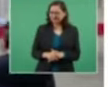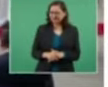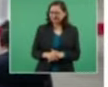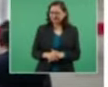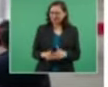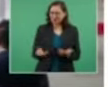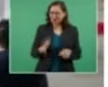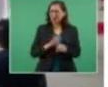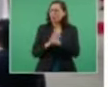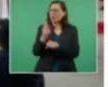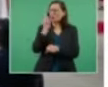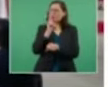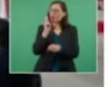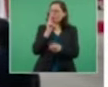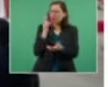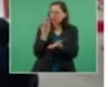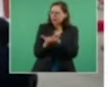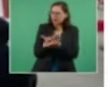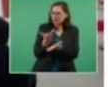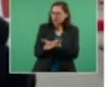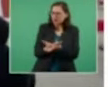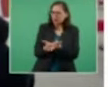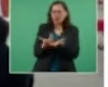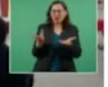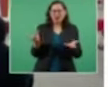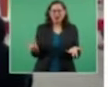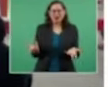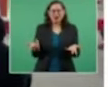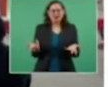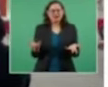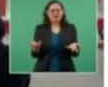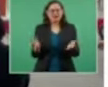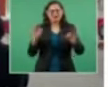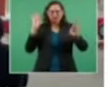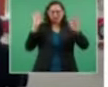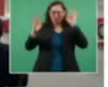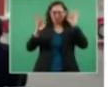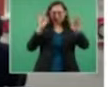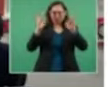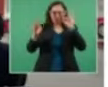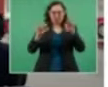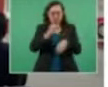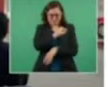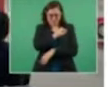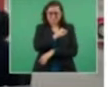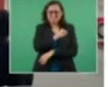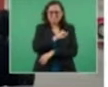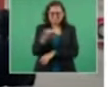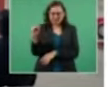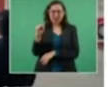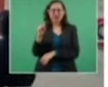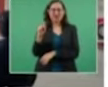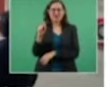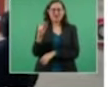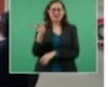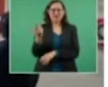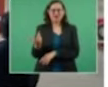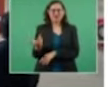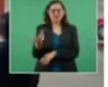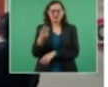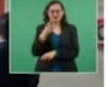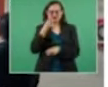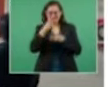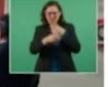los progresos de los feminicidios, el crecimiento de la pobreza, etcétera. Por todo ello, Pepe, considero que este